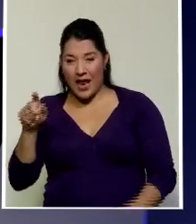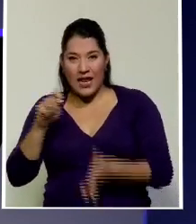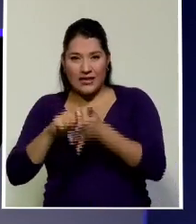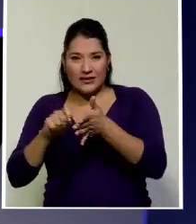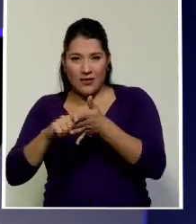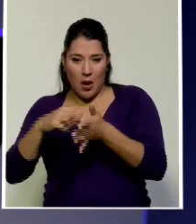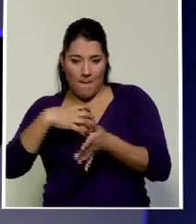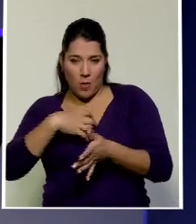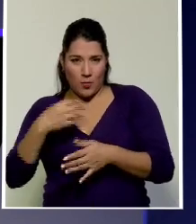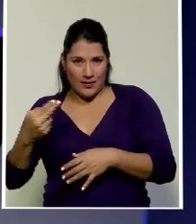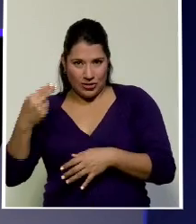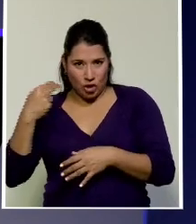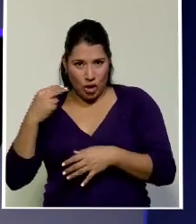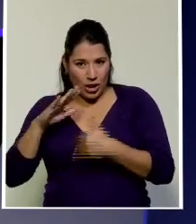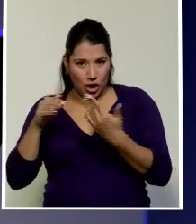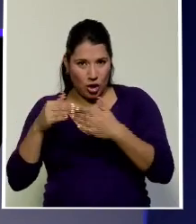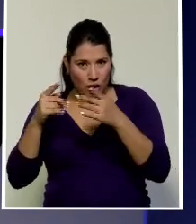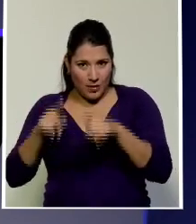Otros